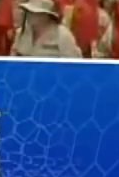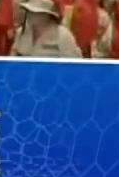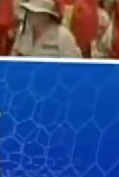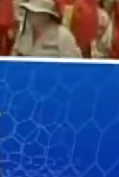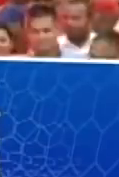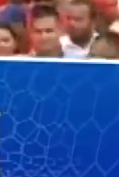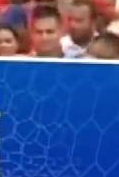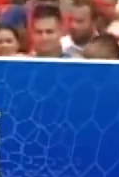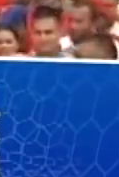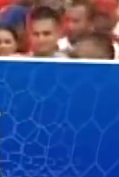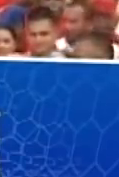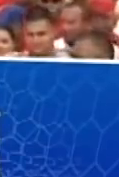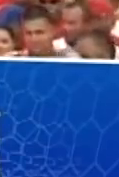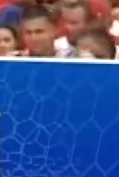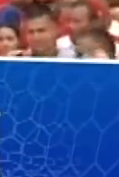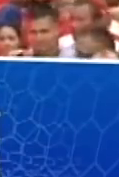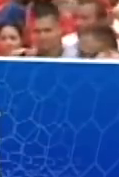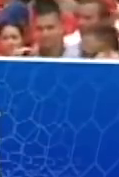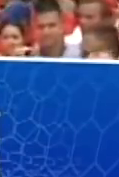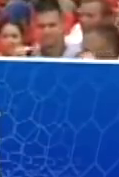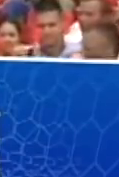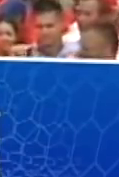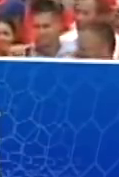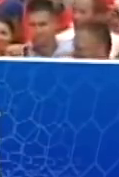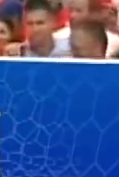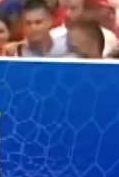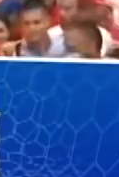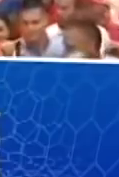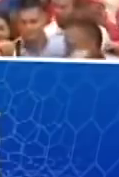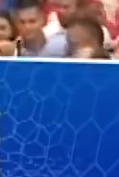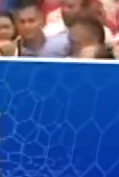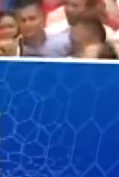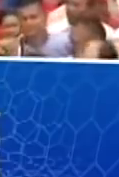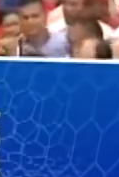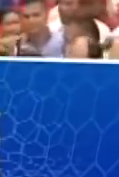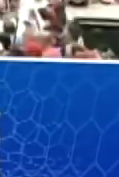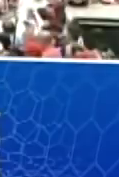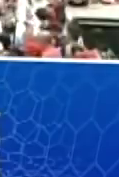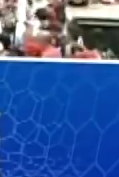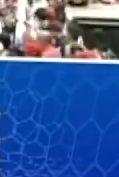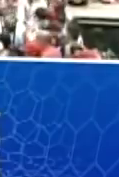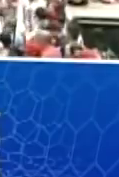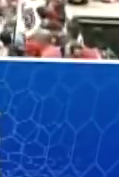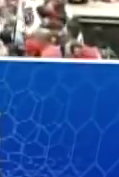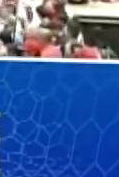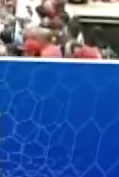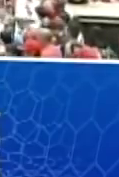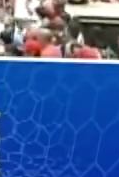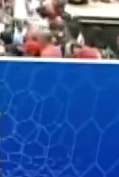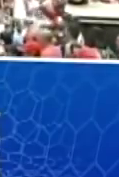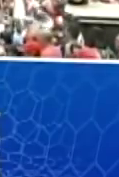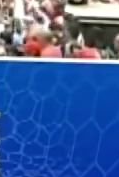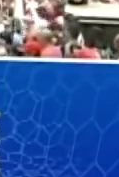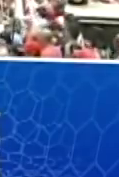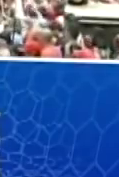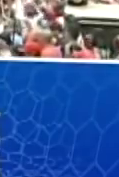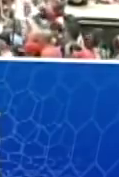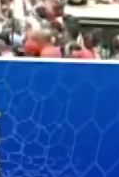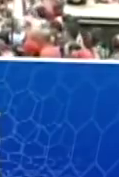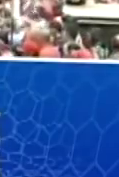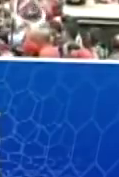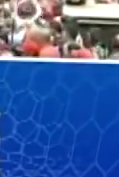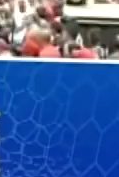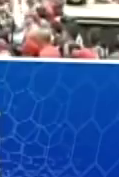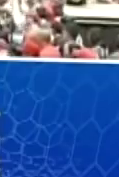hasta abajo, toda la avenida Universidad, la avenida México, pasando por la Plaza Morelos,